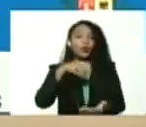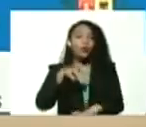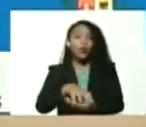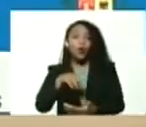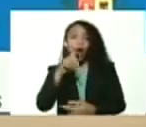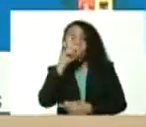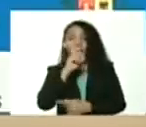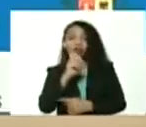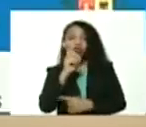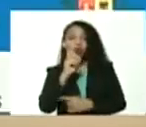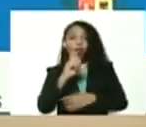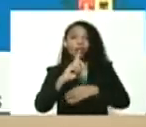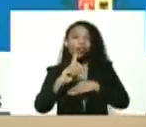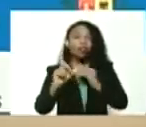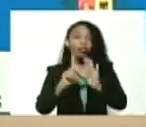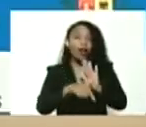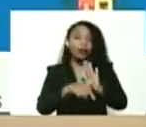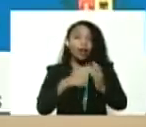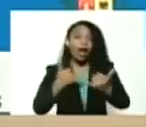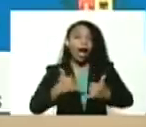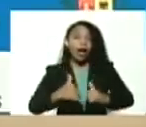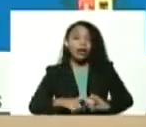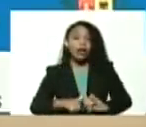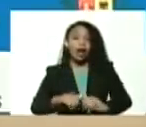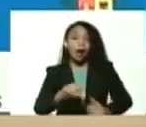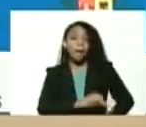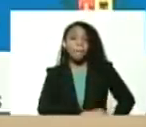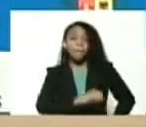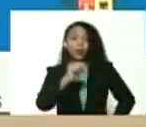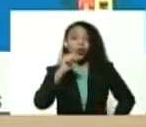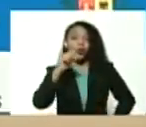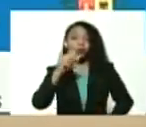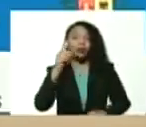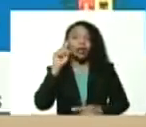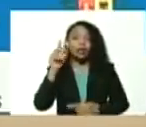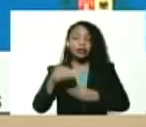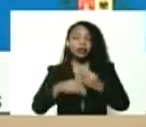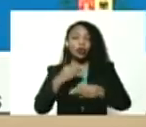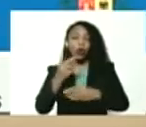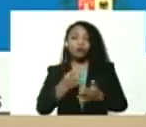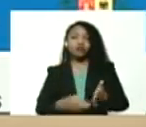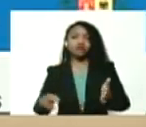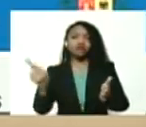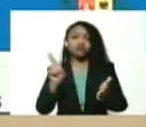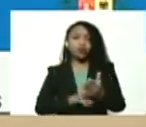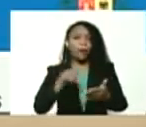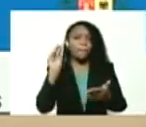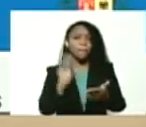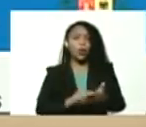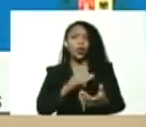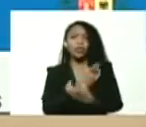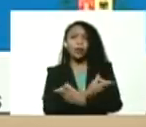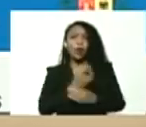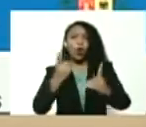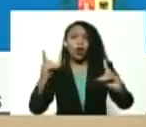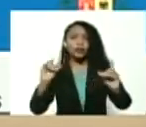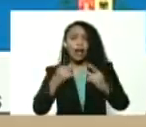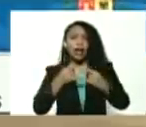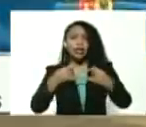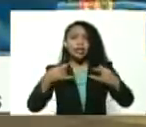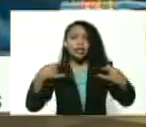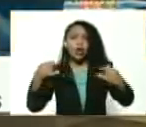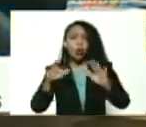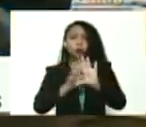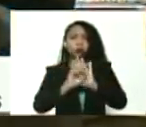de Bolivia, la hija predilecta de nuestro libertador, salió a restituir la democracia y el hilo